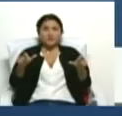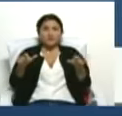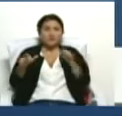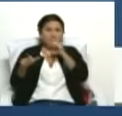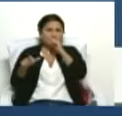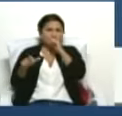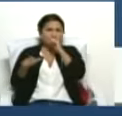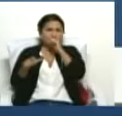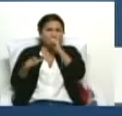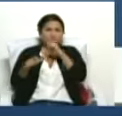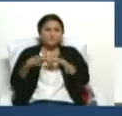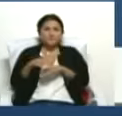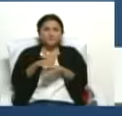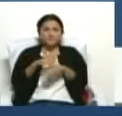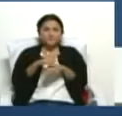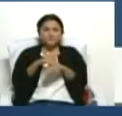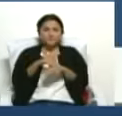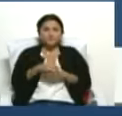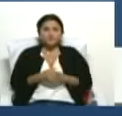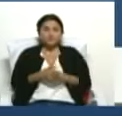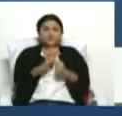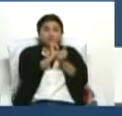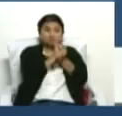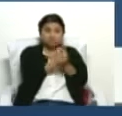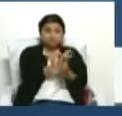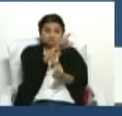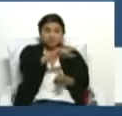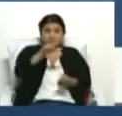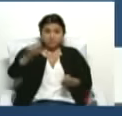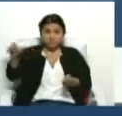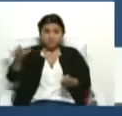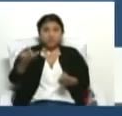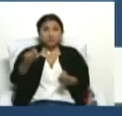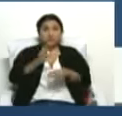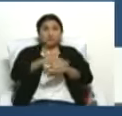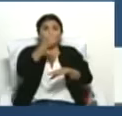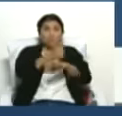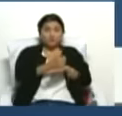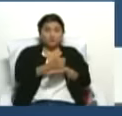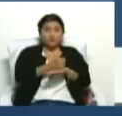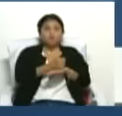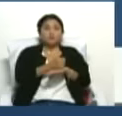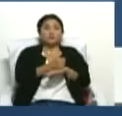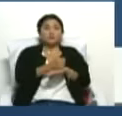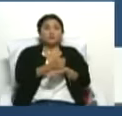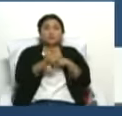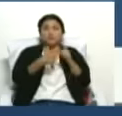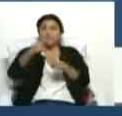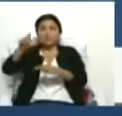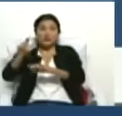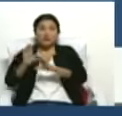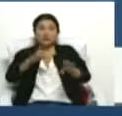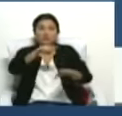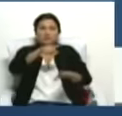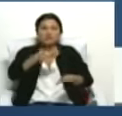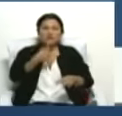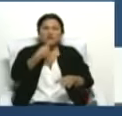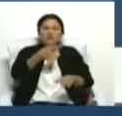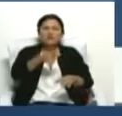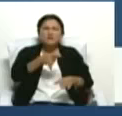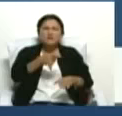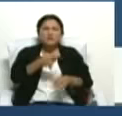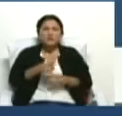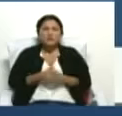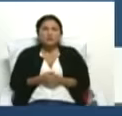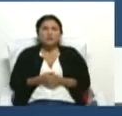que se detiene a un terrorista o sus cómplices saltan contra nuestro país, qué dicen de la masacre en